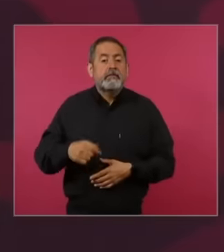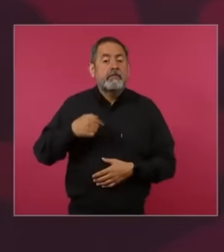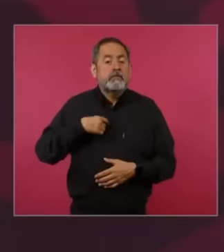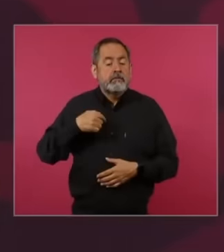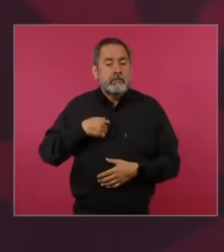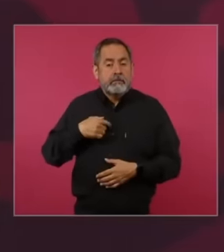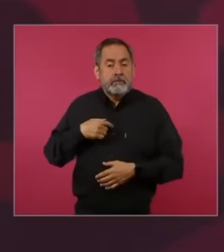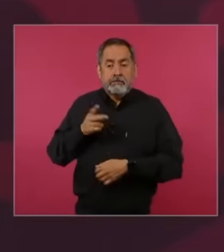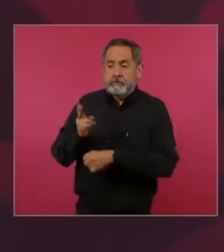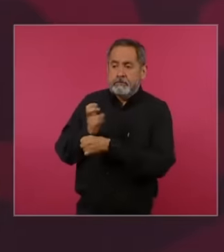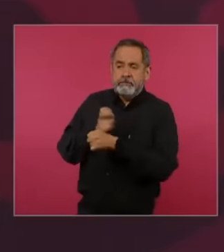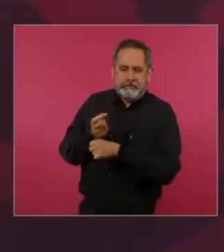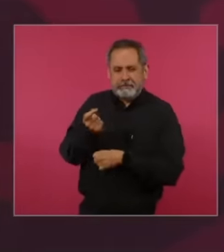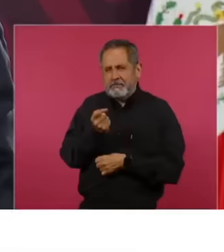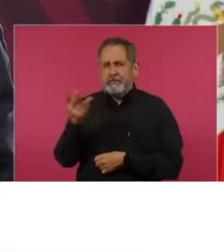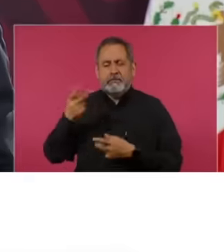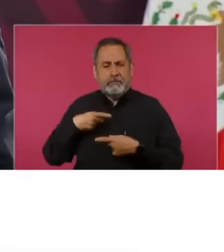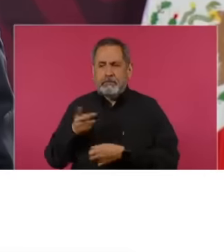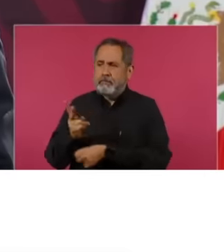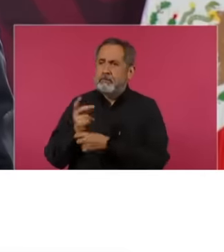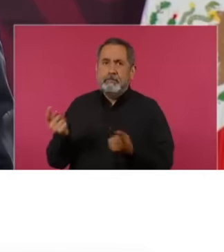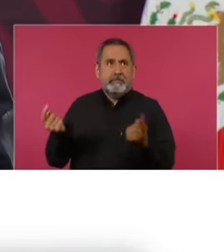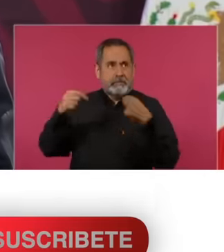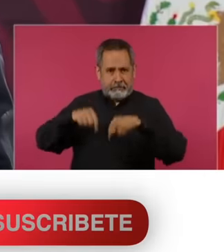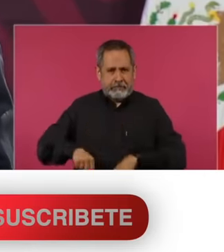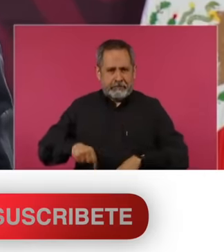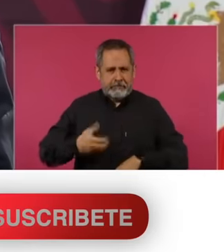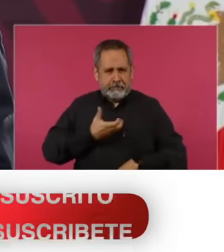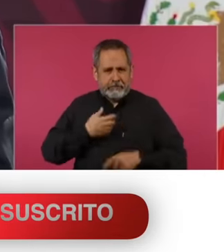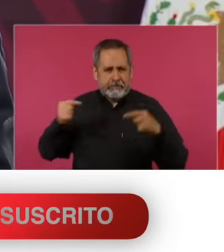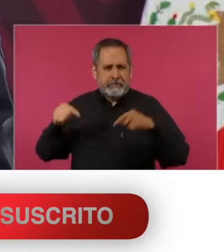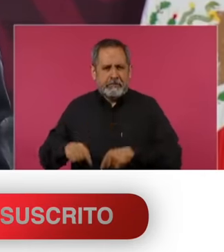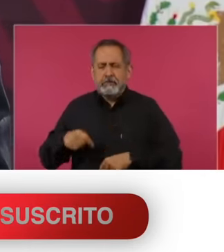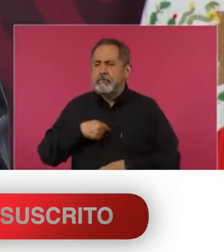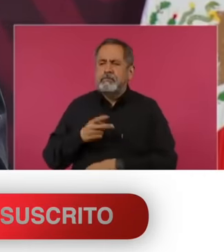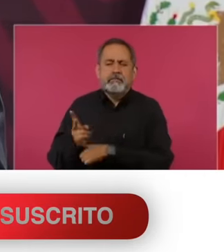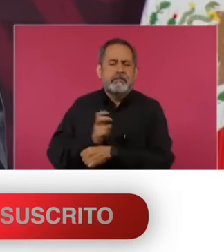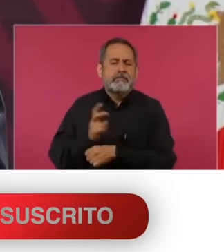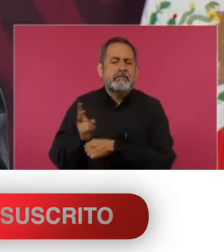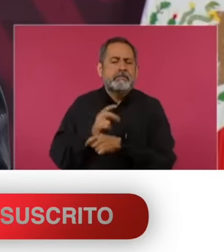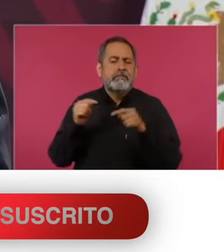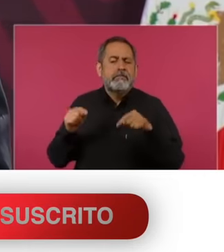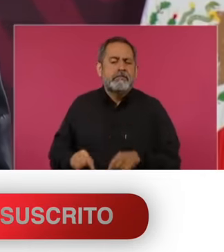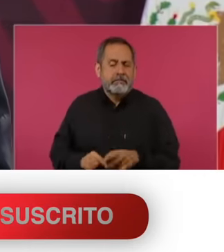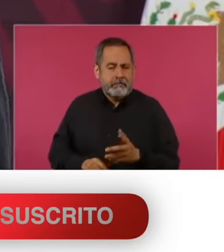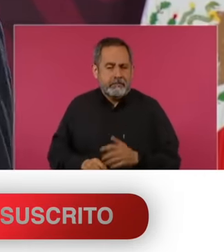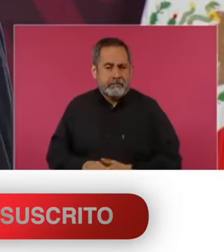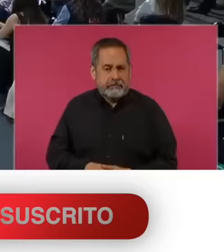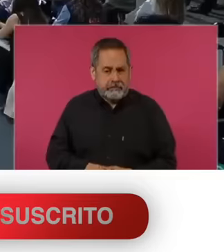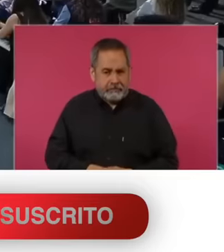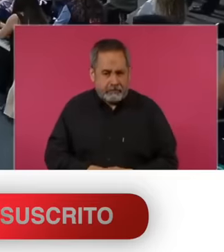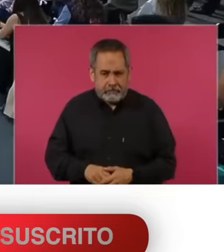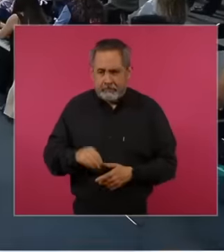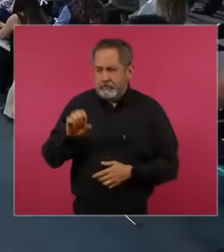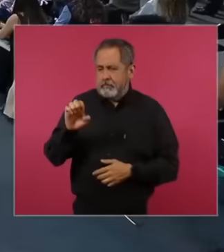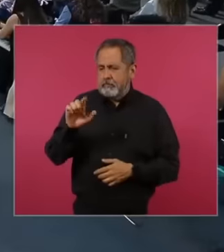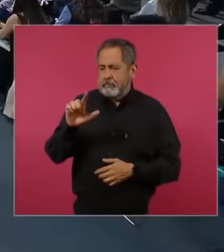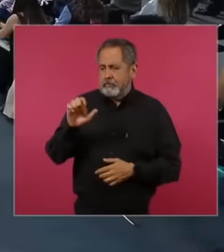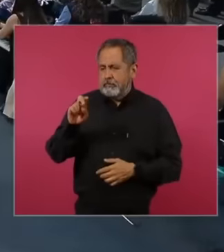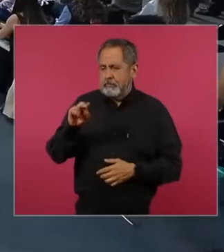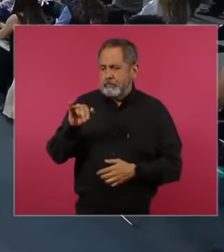al Palacio a algunas gentes, cuando invité a Elenita